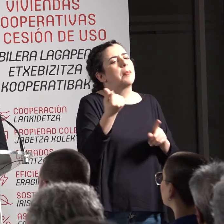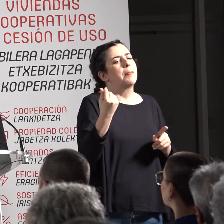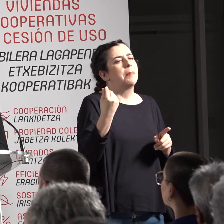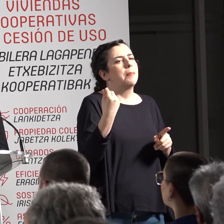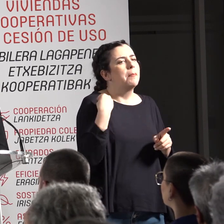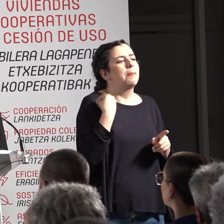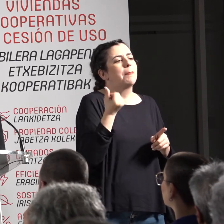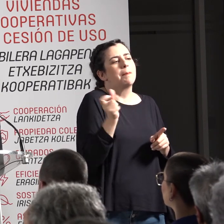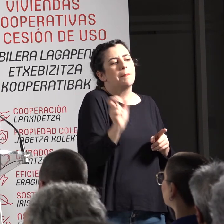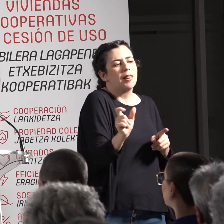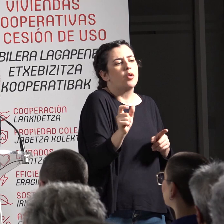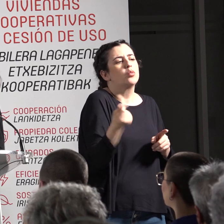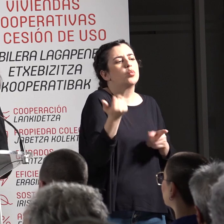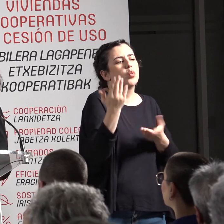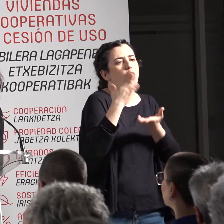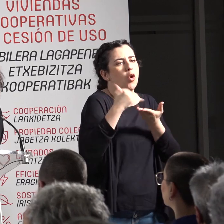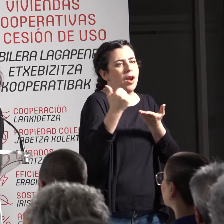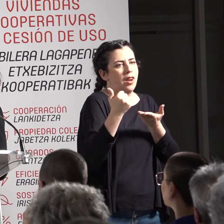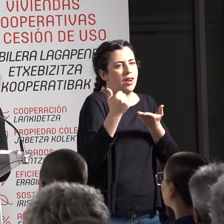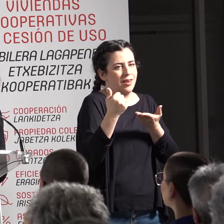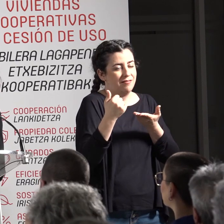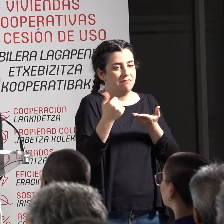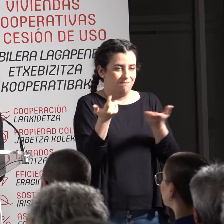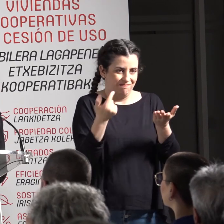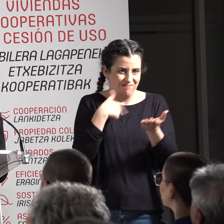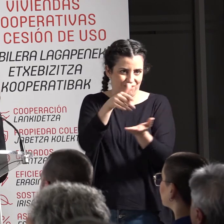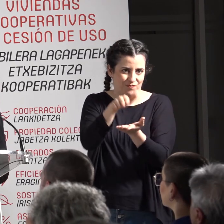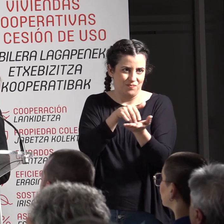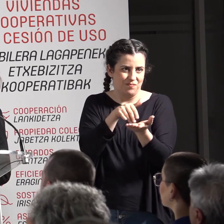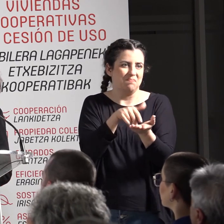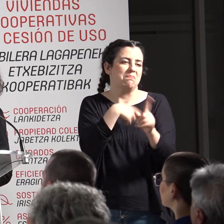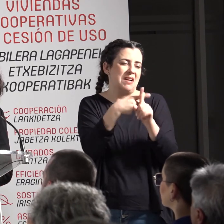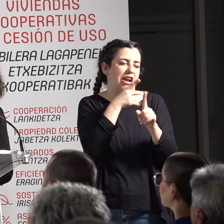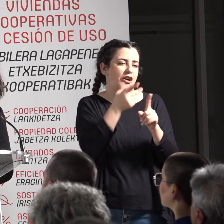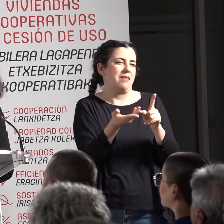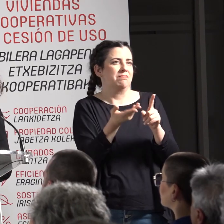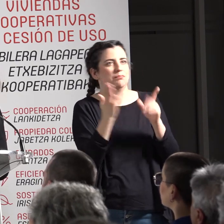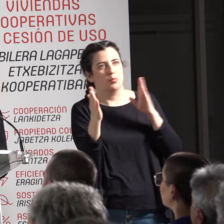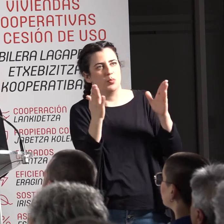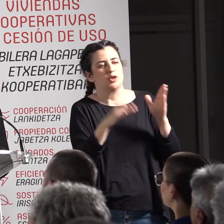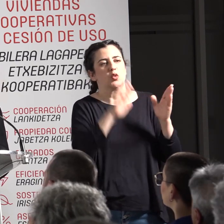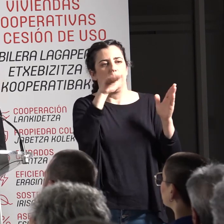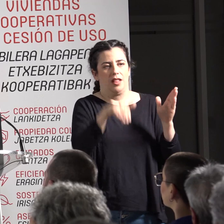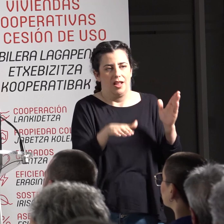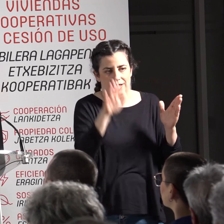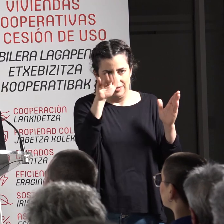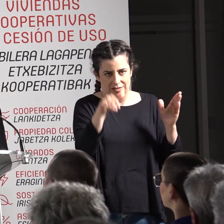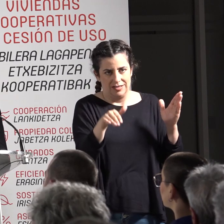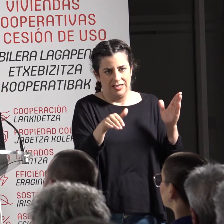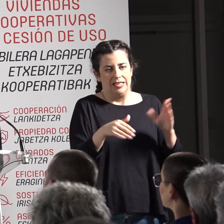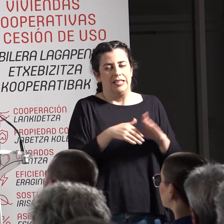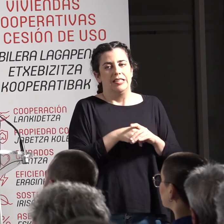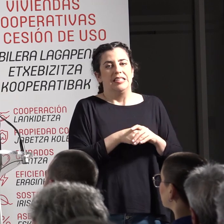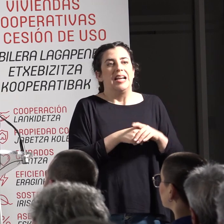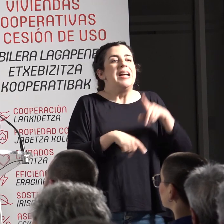es... y más ahora que estamos con el vaivén y las subidas, bajadas, tenemos que mirarlo